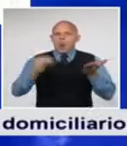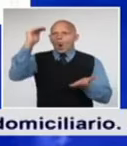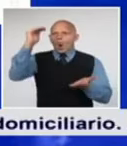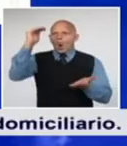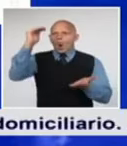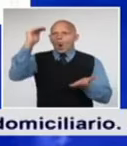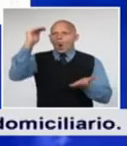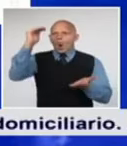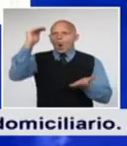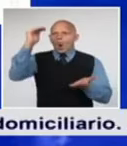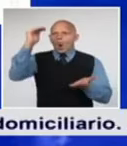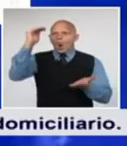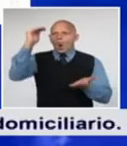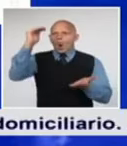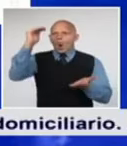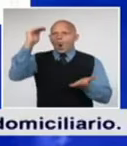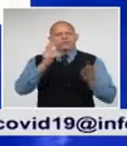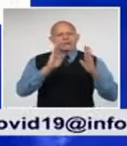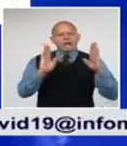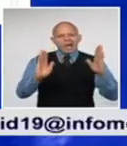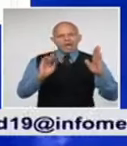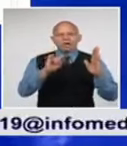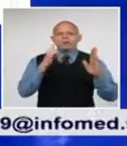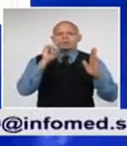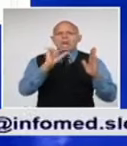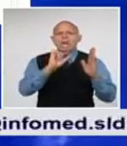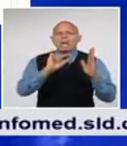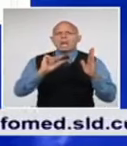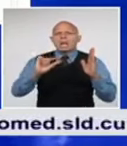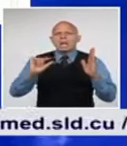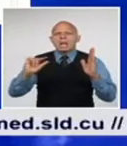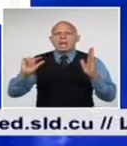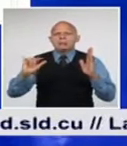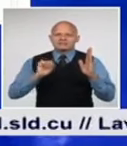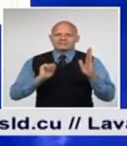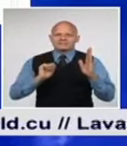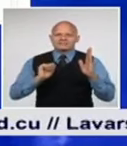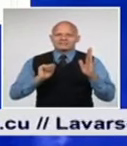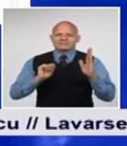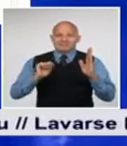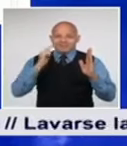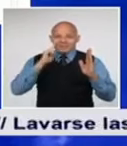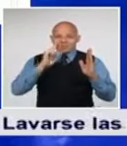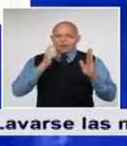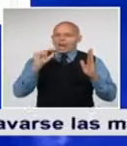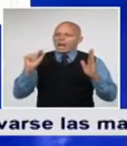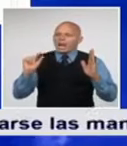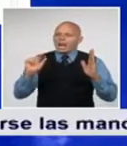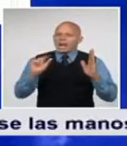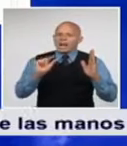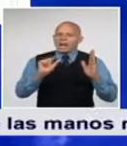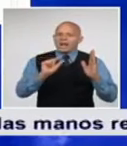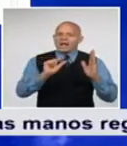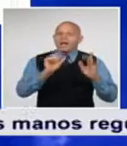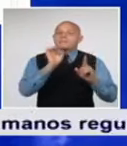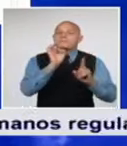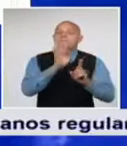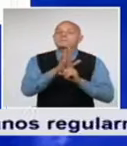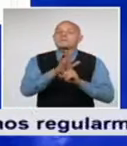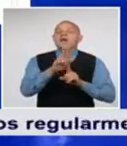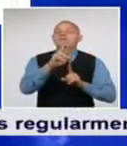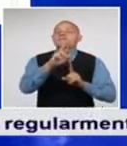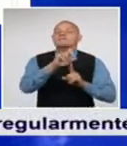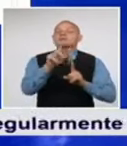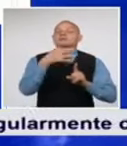estable, independientemente de 2 incrementos pequeños. Sin embargo, mire lo que ha representado el año